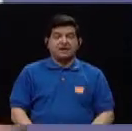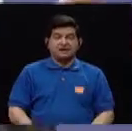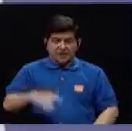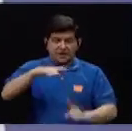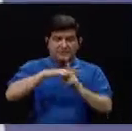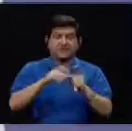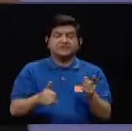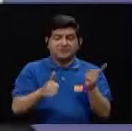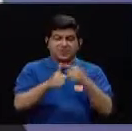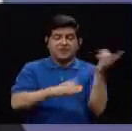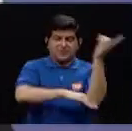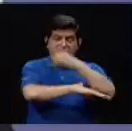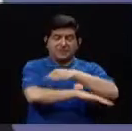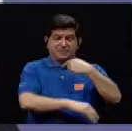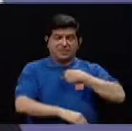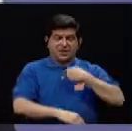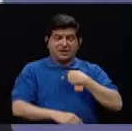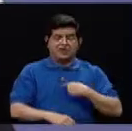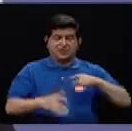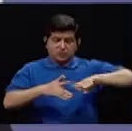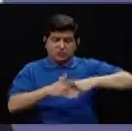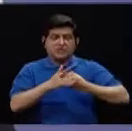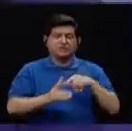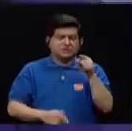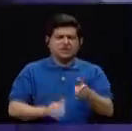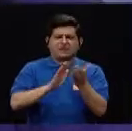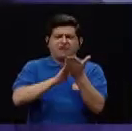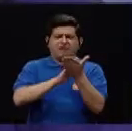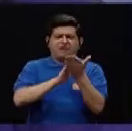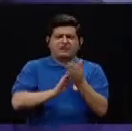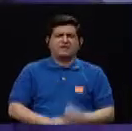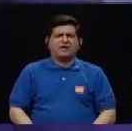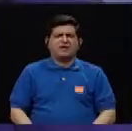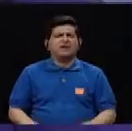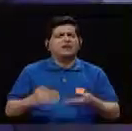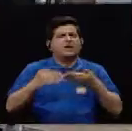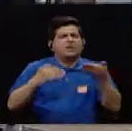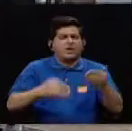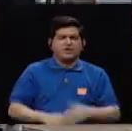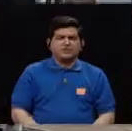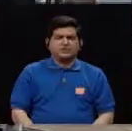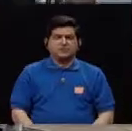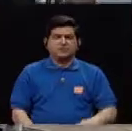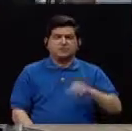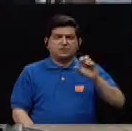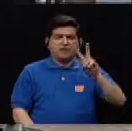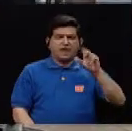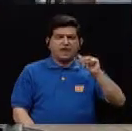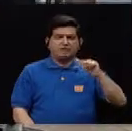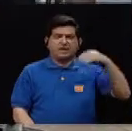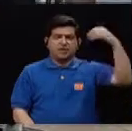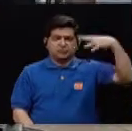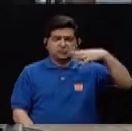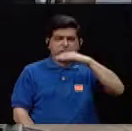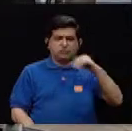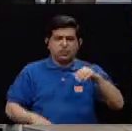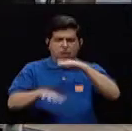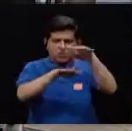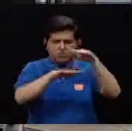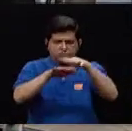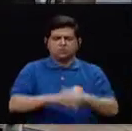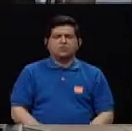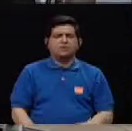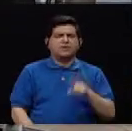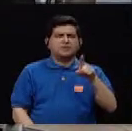y aplaudía de pie, muy orgullosa y contenta. ¿Cuál fue ese debut? Eva Sol y Sombra de Melvin Méndez